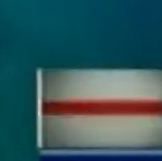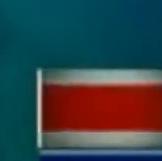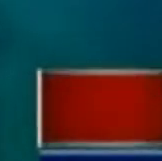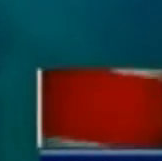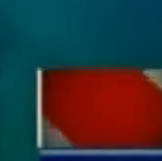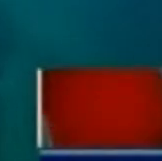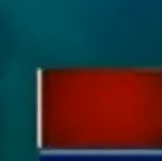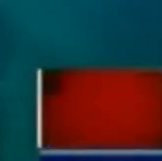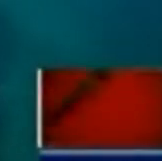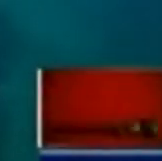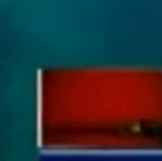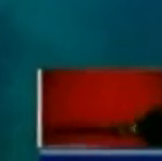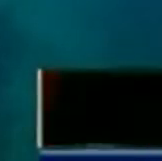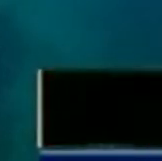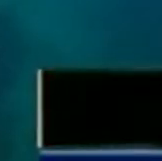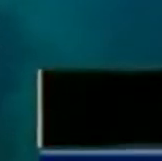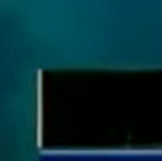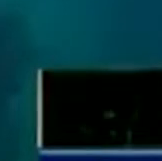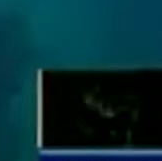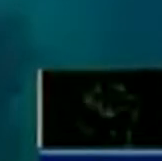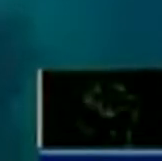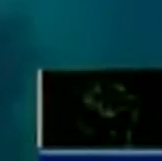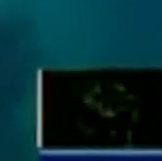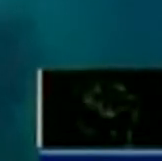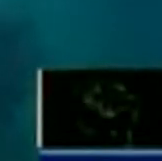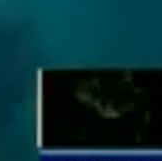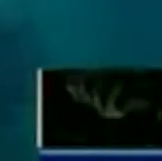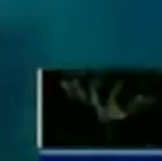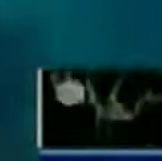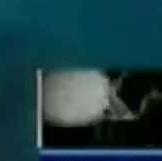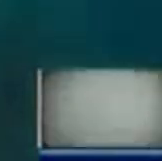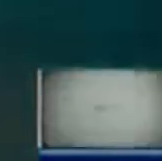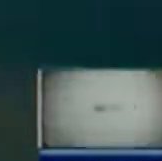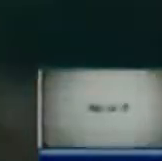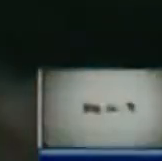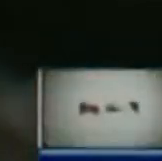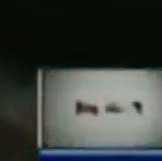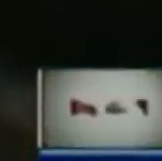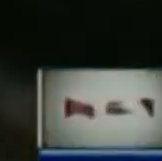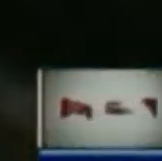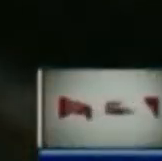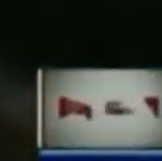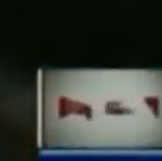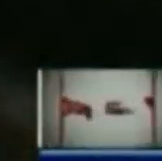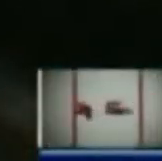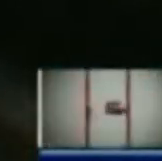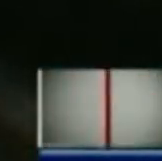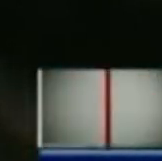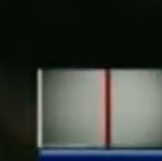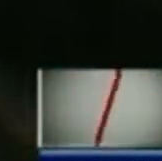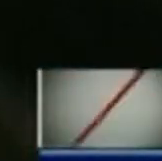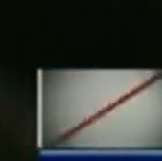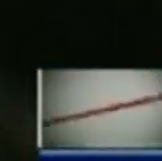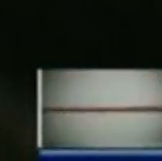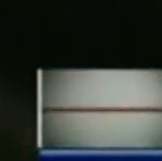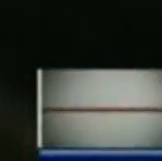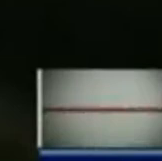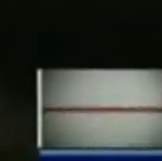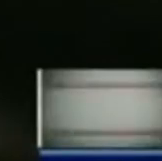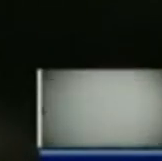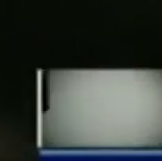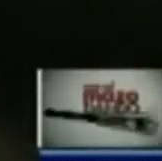da la gana no somos distintos pero no se para ese despotismo que